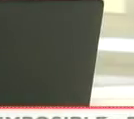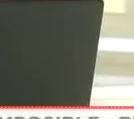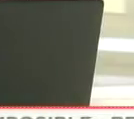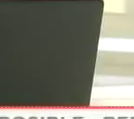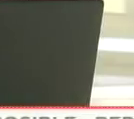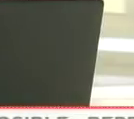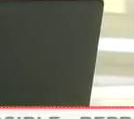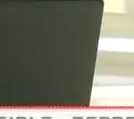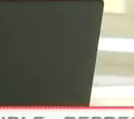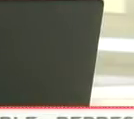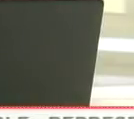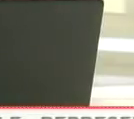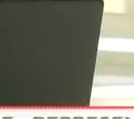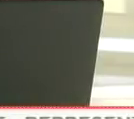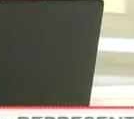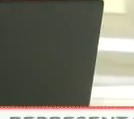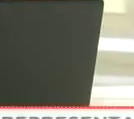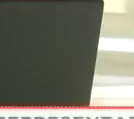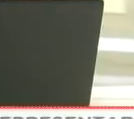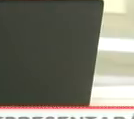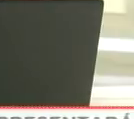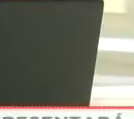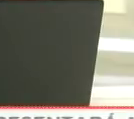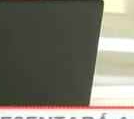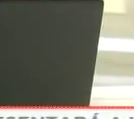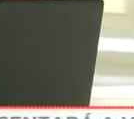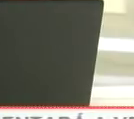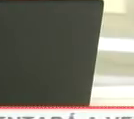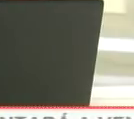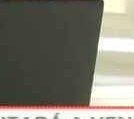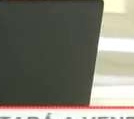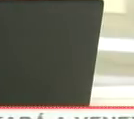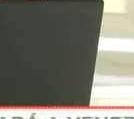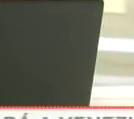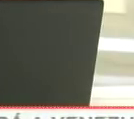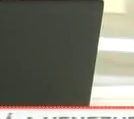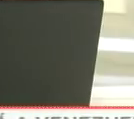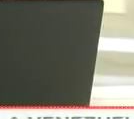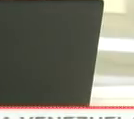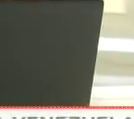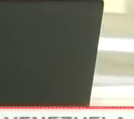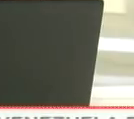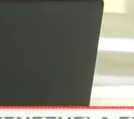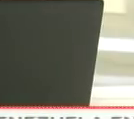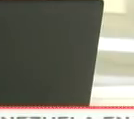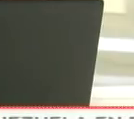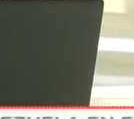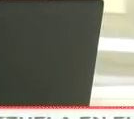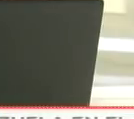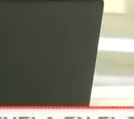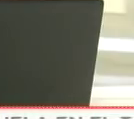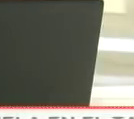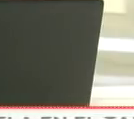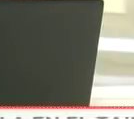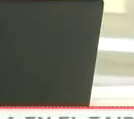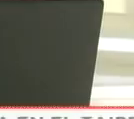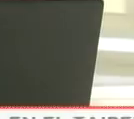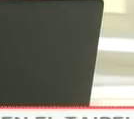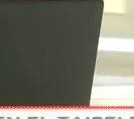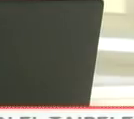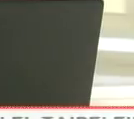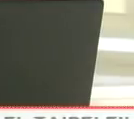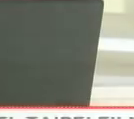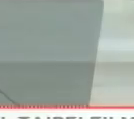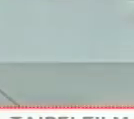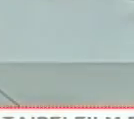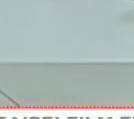militar, allí, o el alto mando político del Partido Socialista Unido de Venezuela. Allí se encuentra el presidente de la República Bolivariana de Venezuela. Veamos.